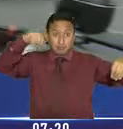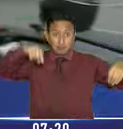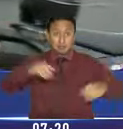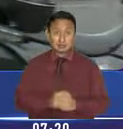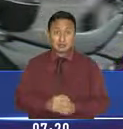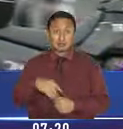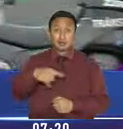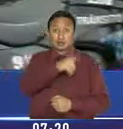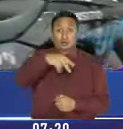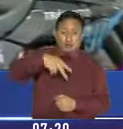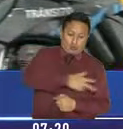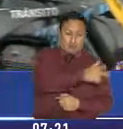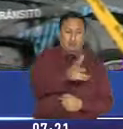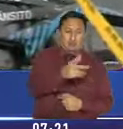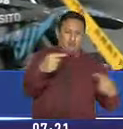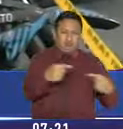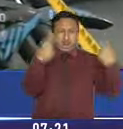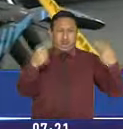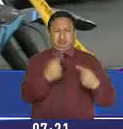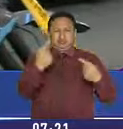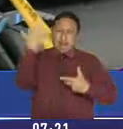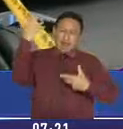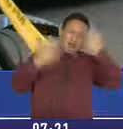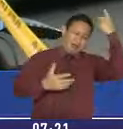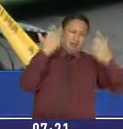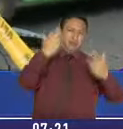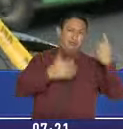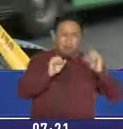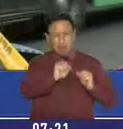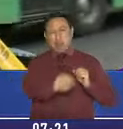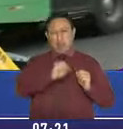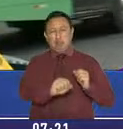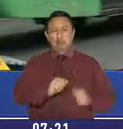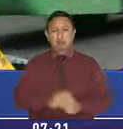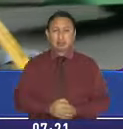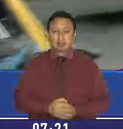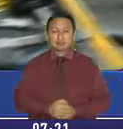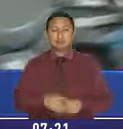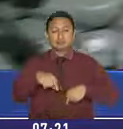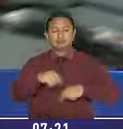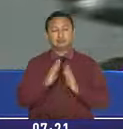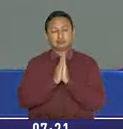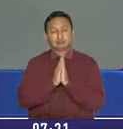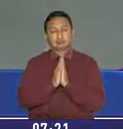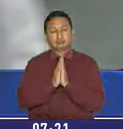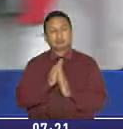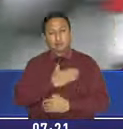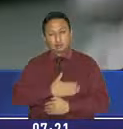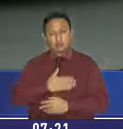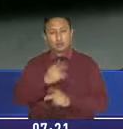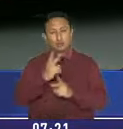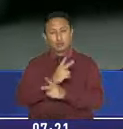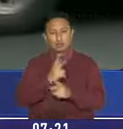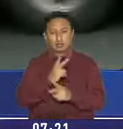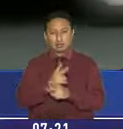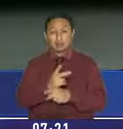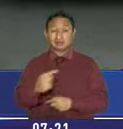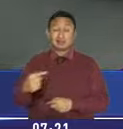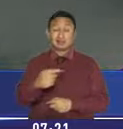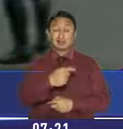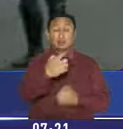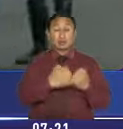Hay roces, hay muchos pitos. Así que hay que salir con tiempo desde los hogares para evitar este tipo de malos ratos y en especial este